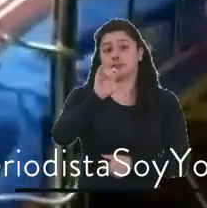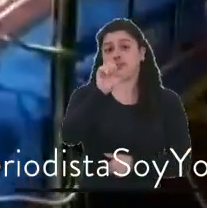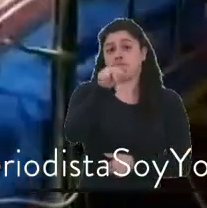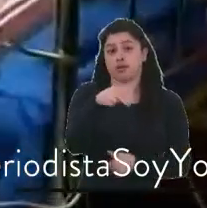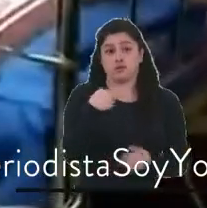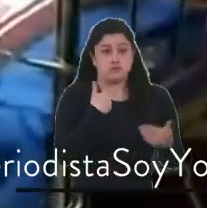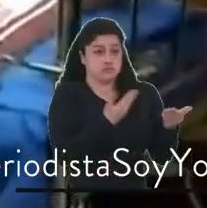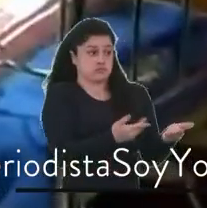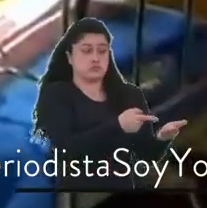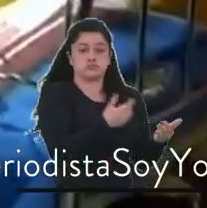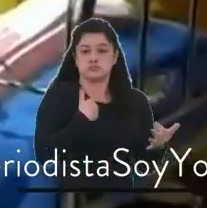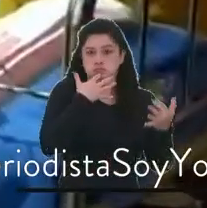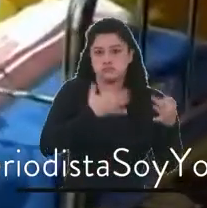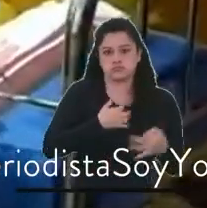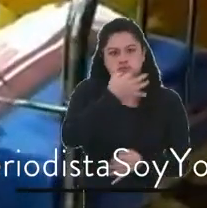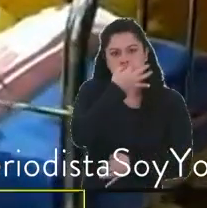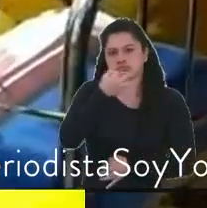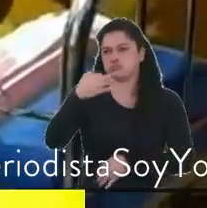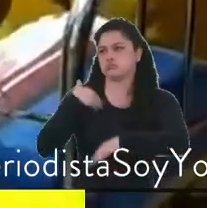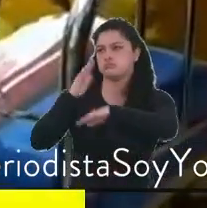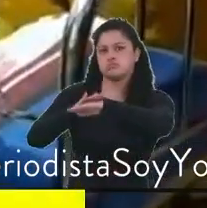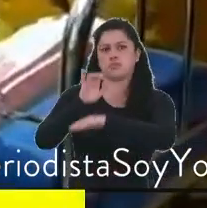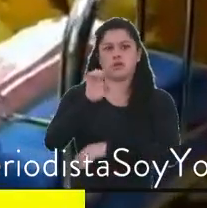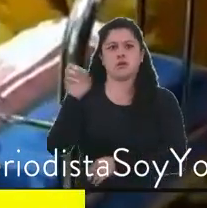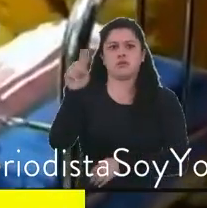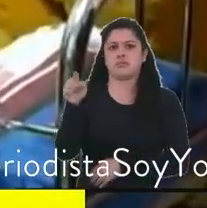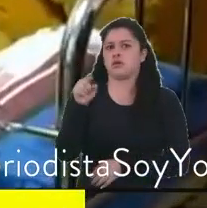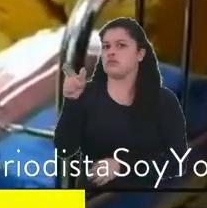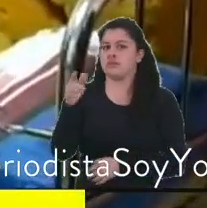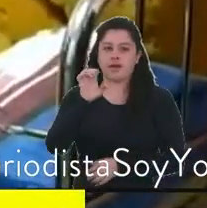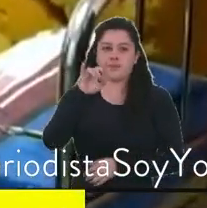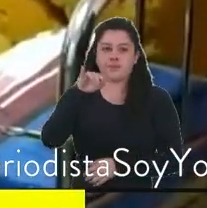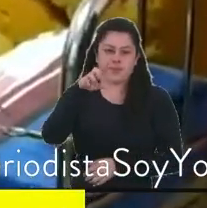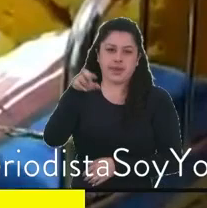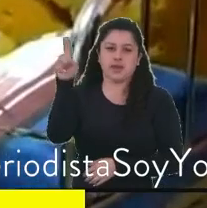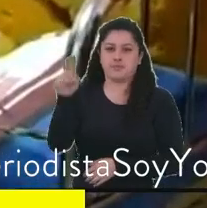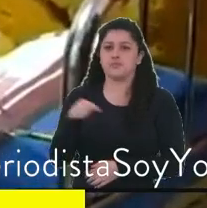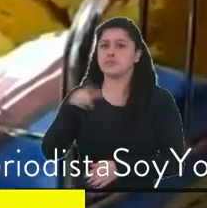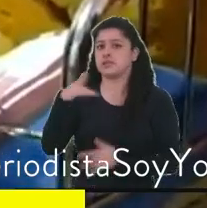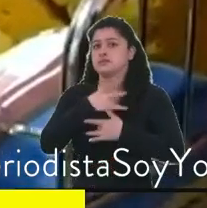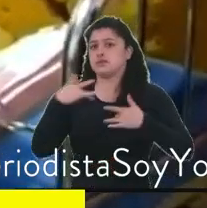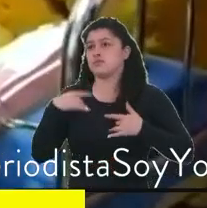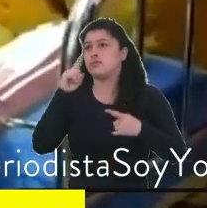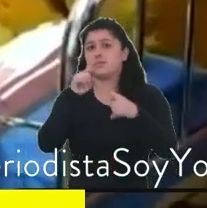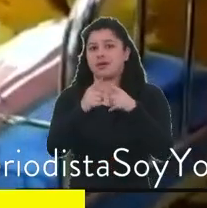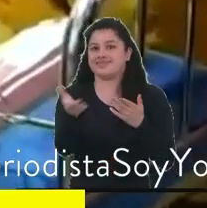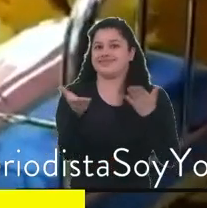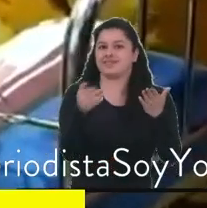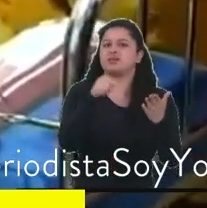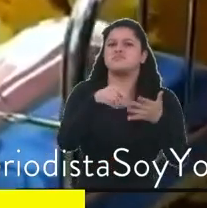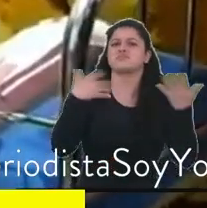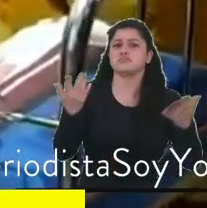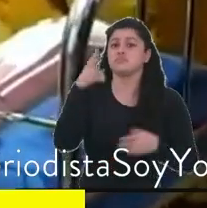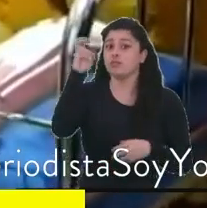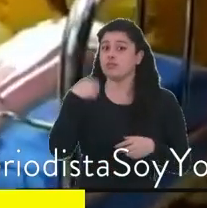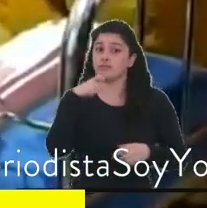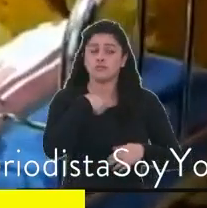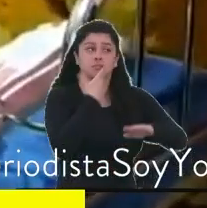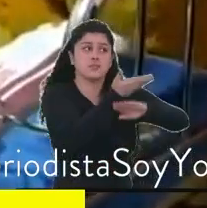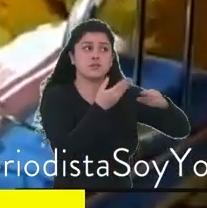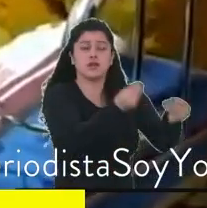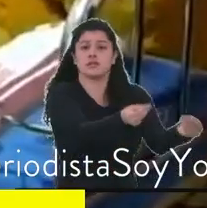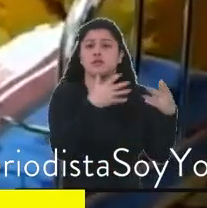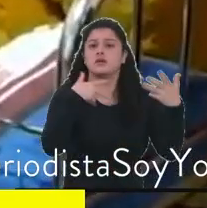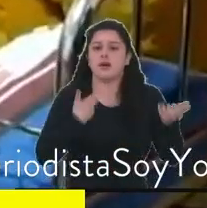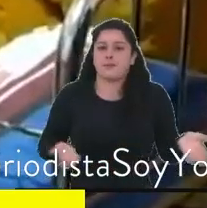denuncio a la EPS SOS de Servicios Occidentales de Salud porque tiene a mi hijo sin pañales, sin medicamentos,